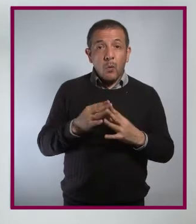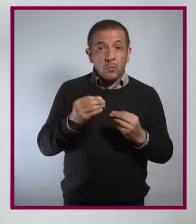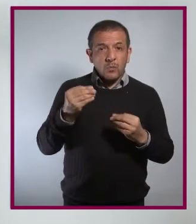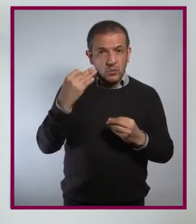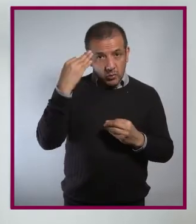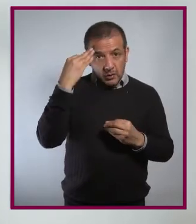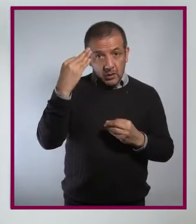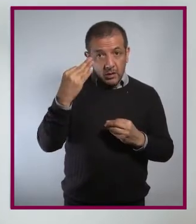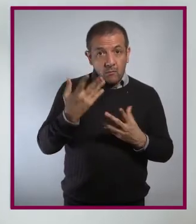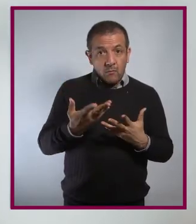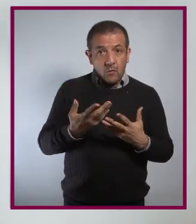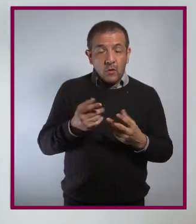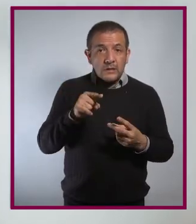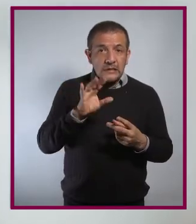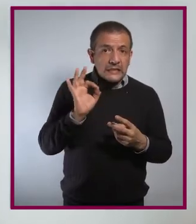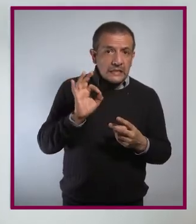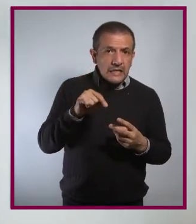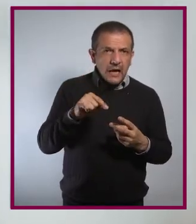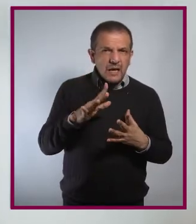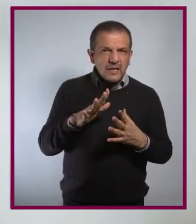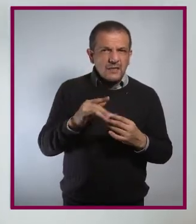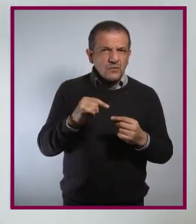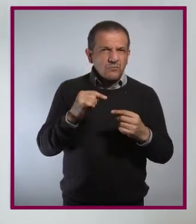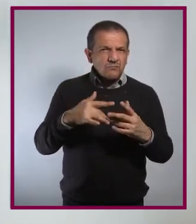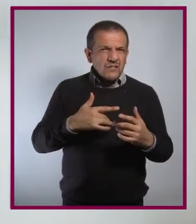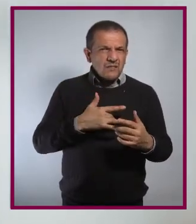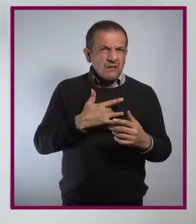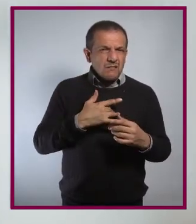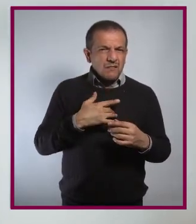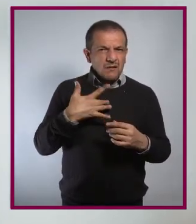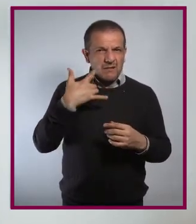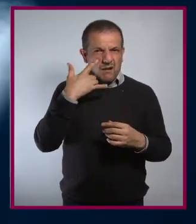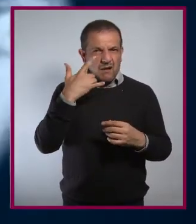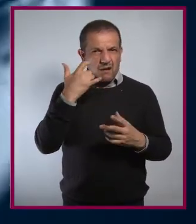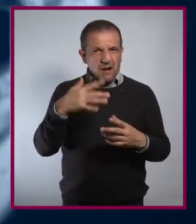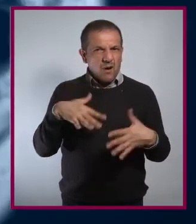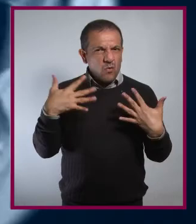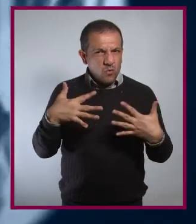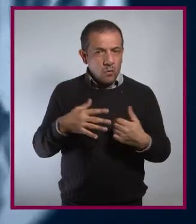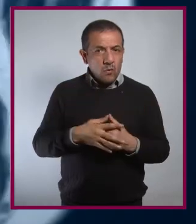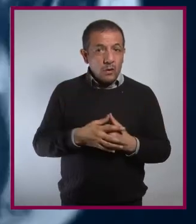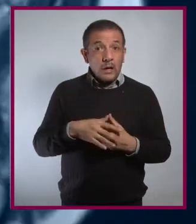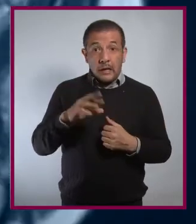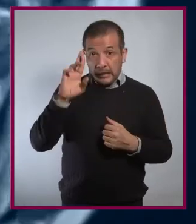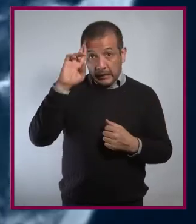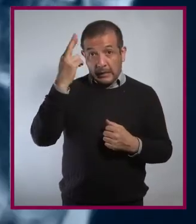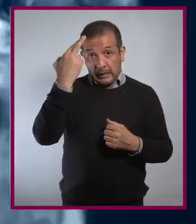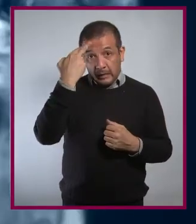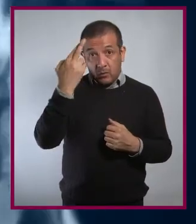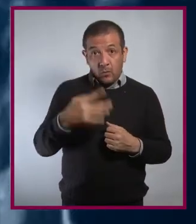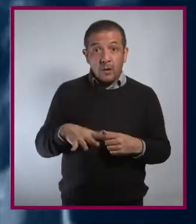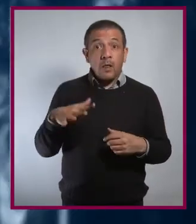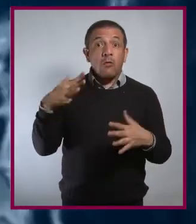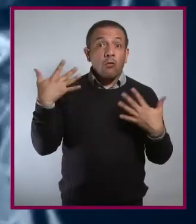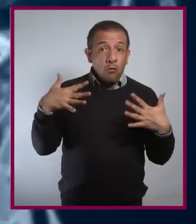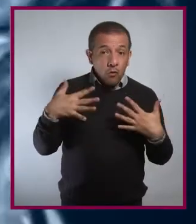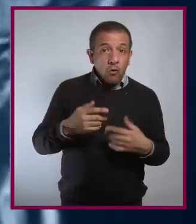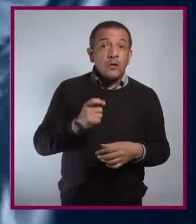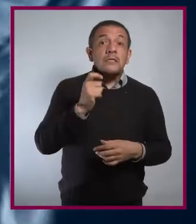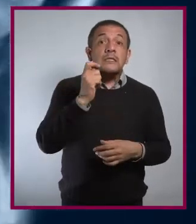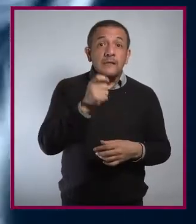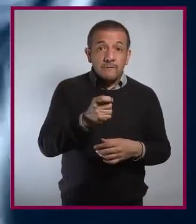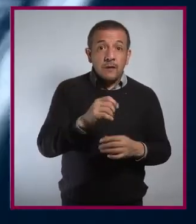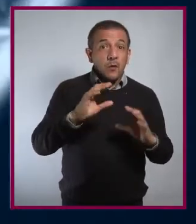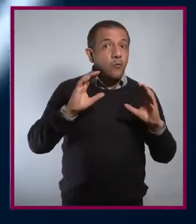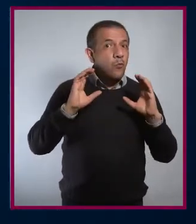dura más de lo esperado o si tiene características inusuales. Recuerda que el dolor es una advertencia